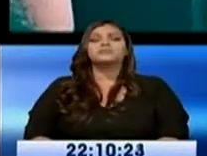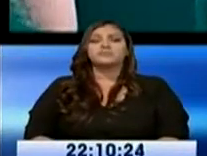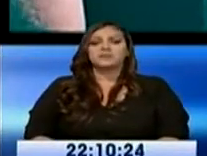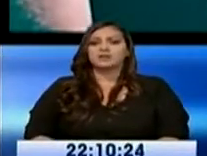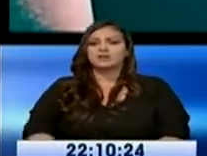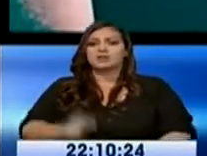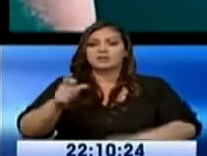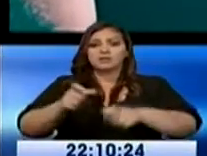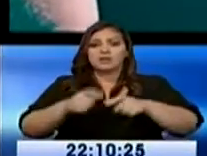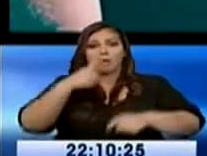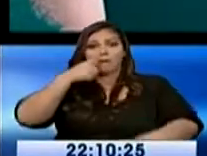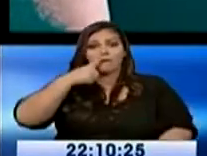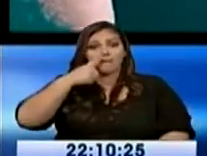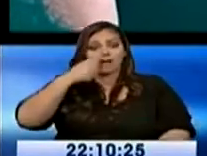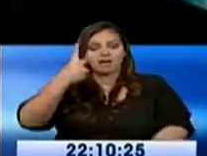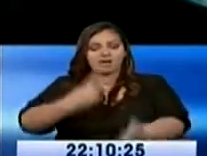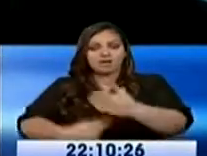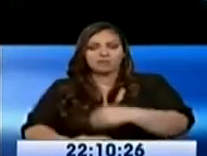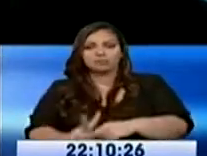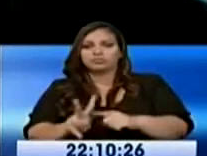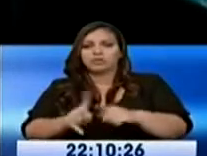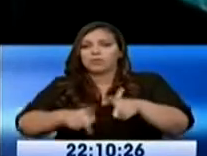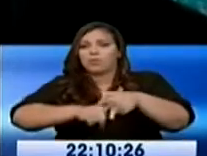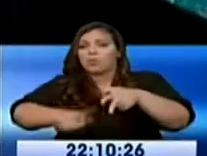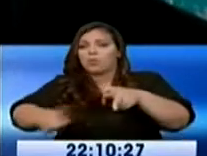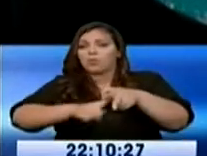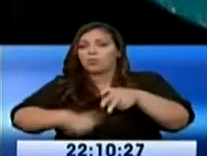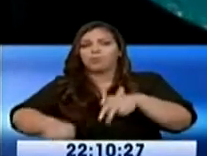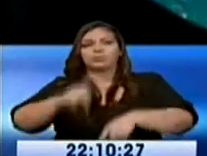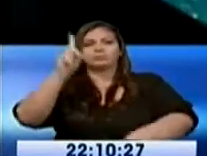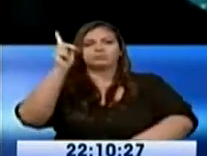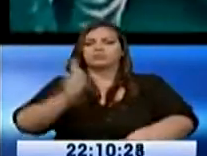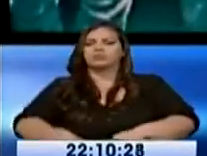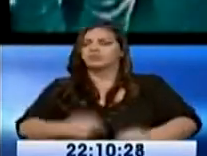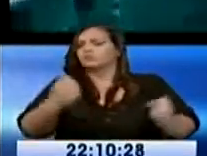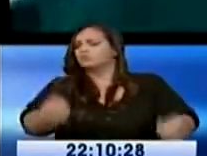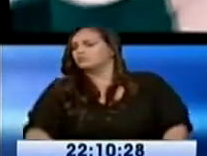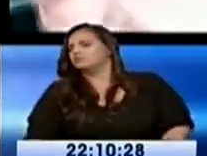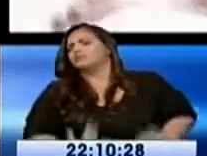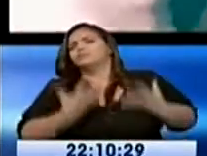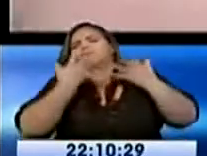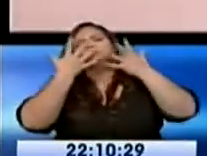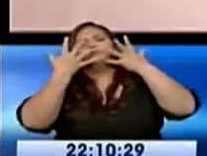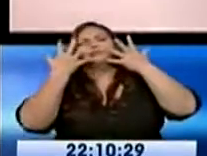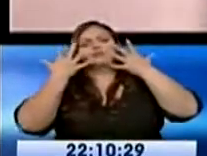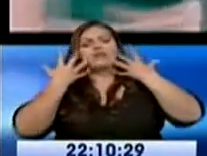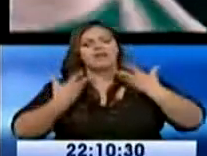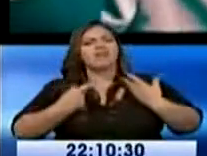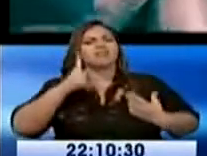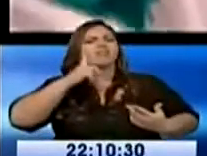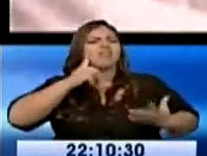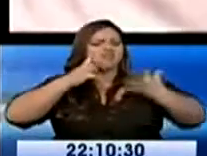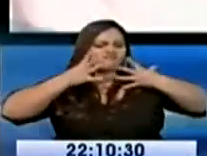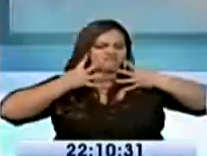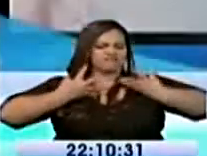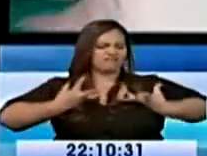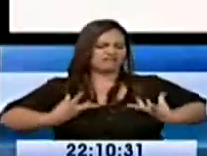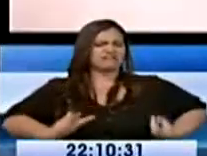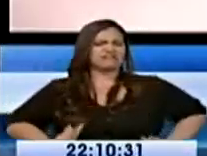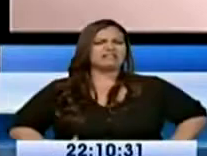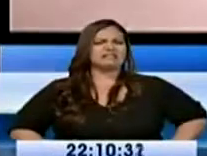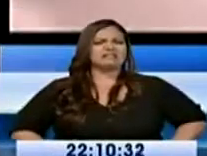no pudieran salir, donde se queda incinerado el papá y el hijo, ¿no? Un niño de 11